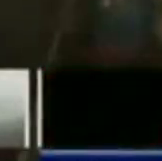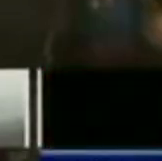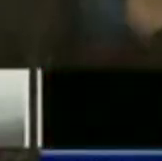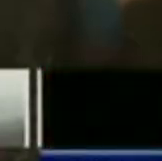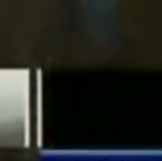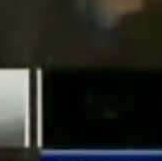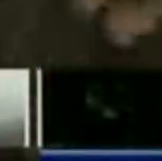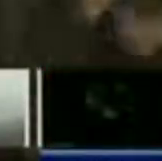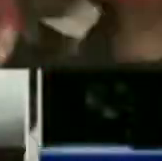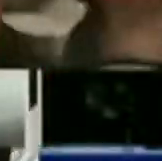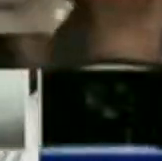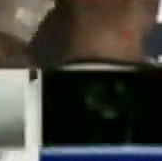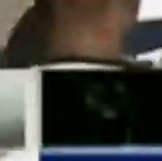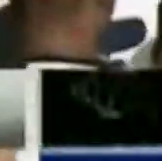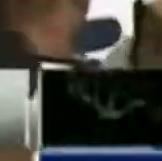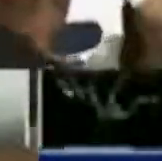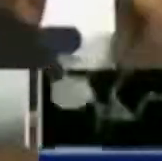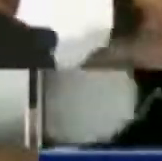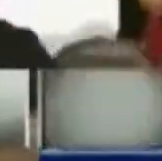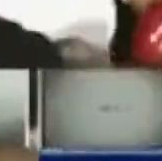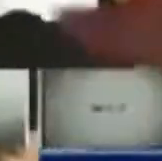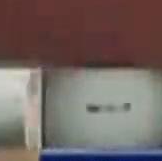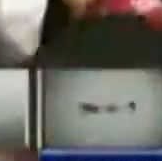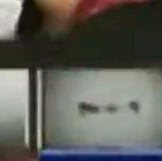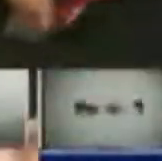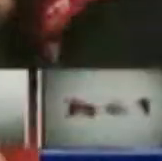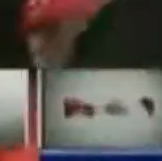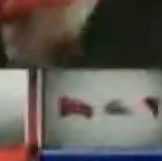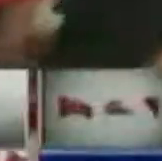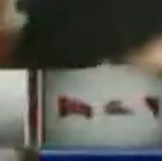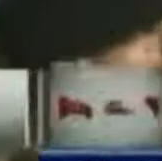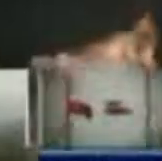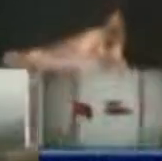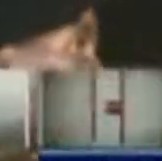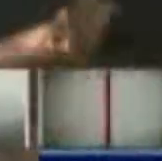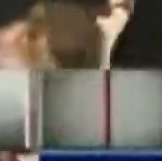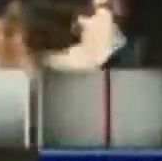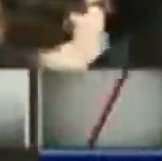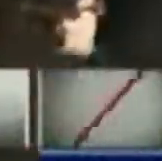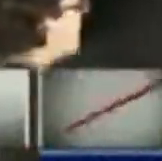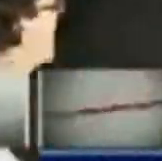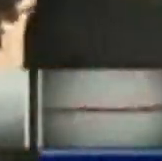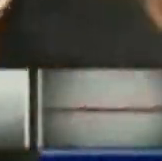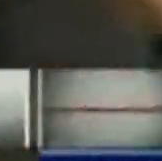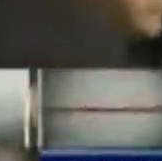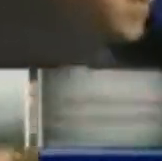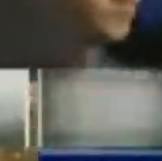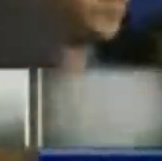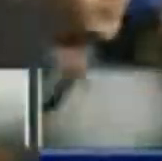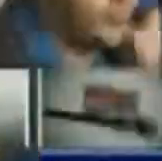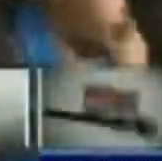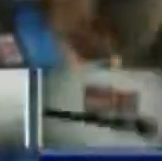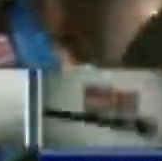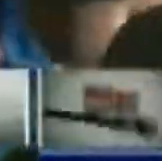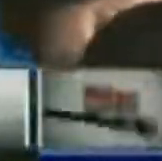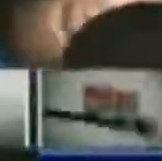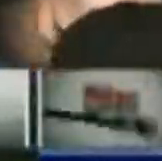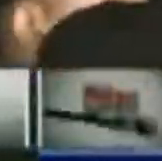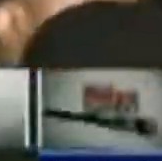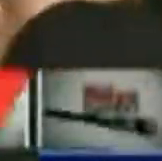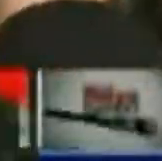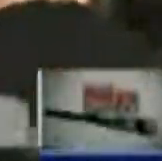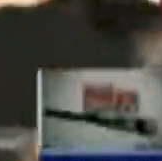llueve deberíamos por derecho o simplemente la alegría de tener